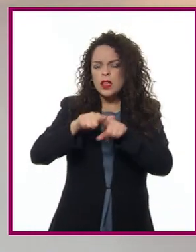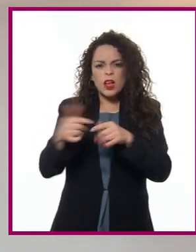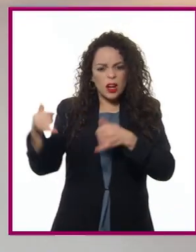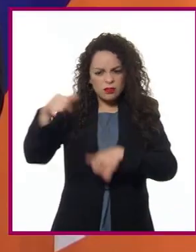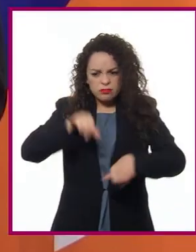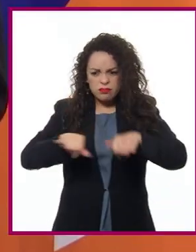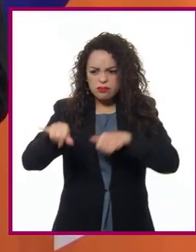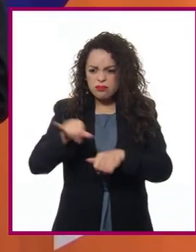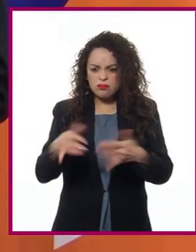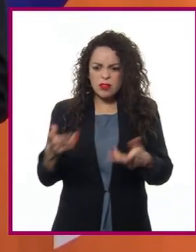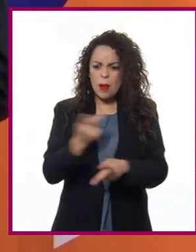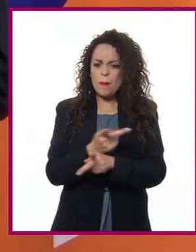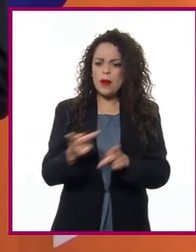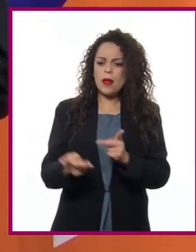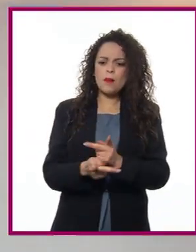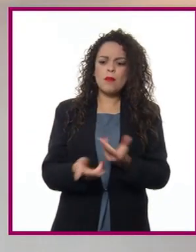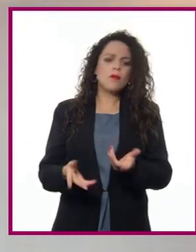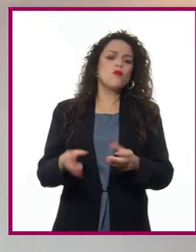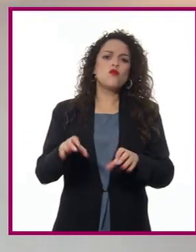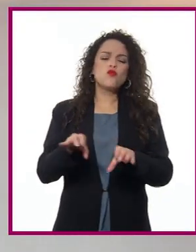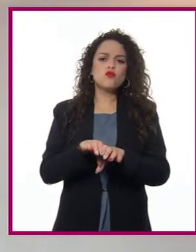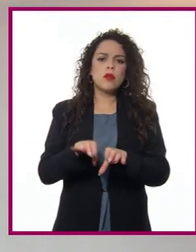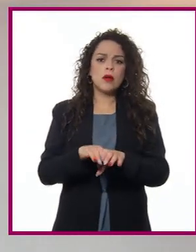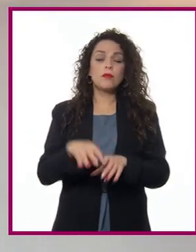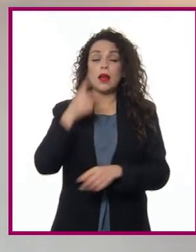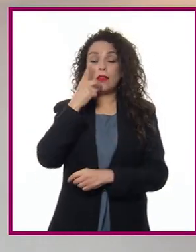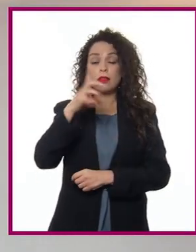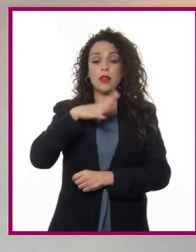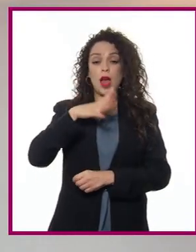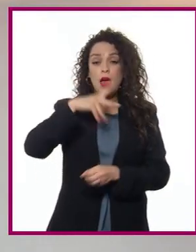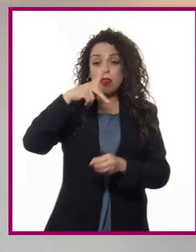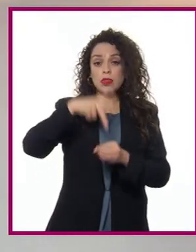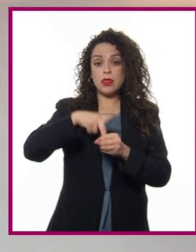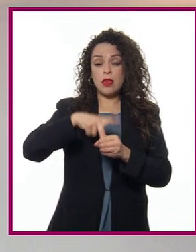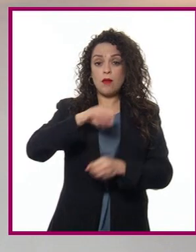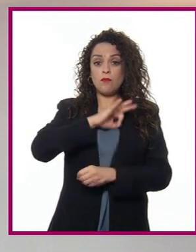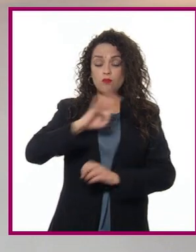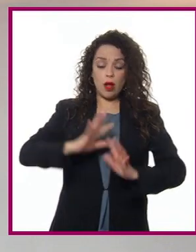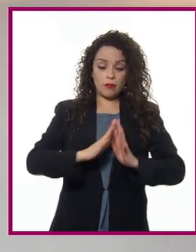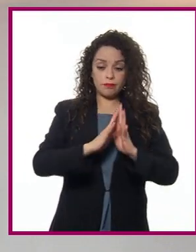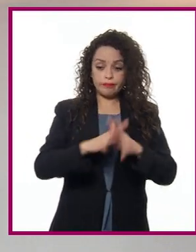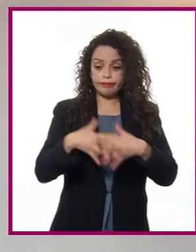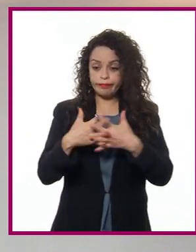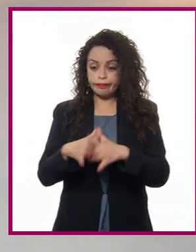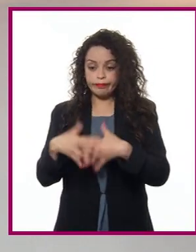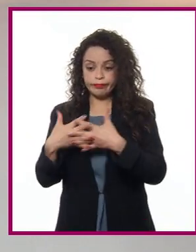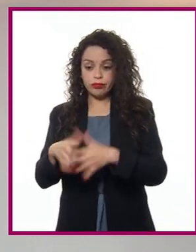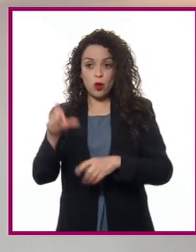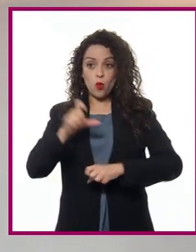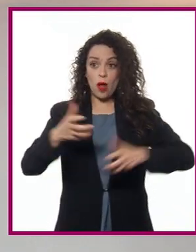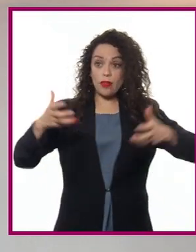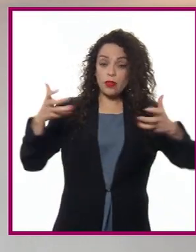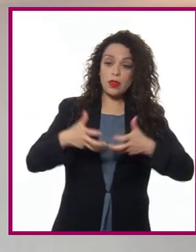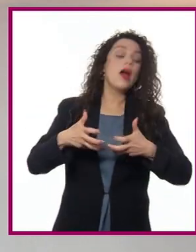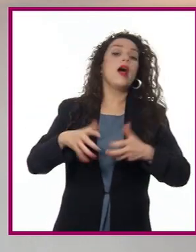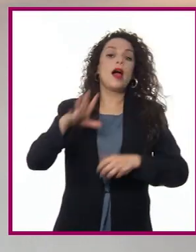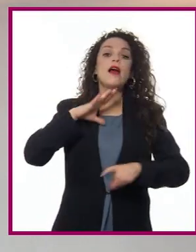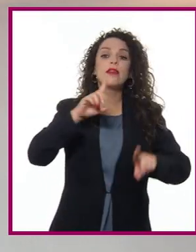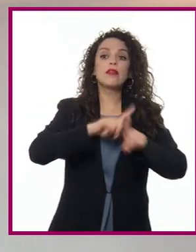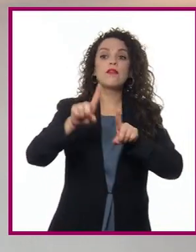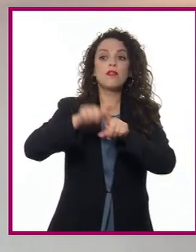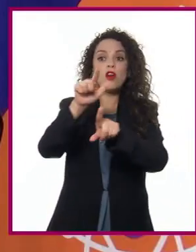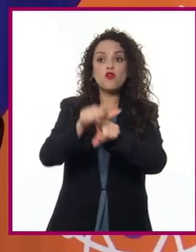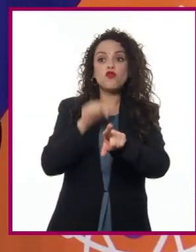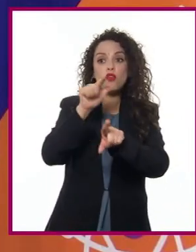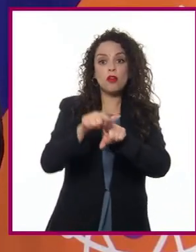tonos. Respondió que tienen tintas que ofrecen cierta capacidad de combinarse y, al hacerlo, generan diferentes